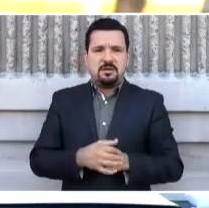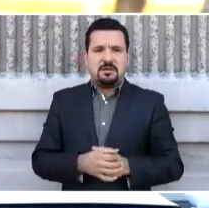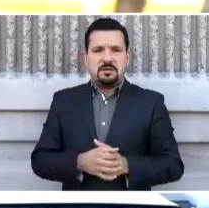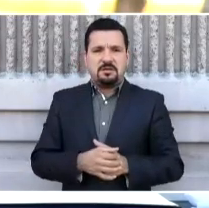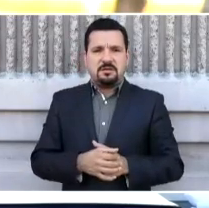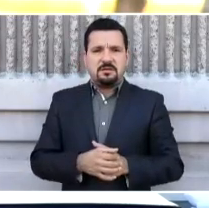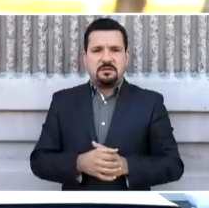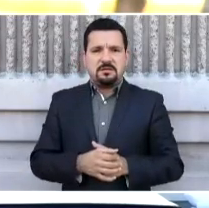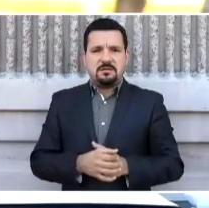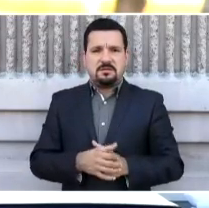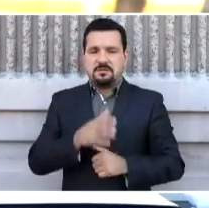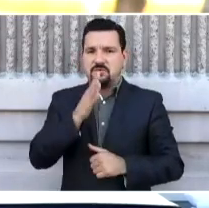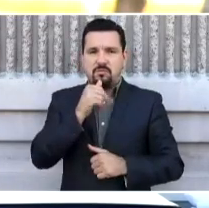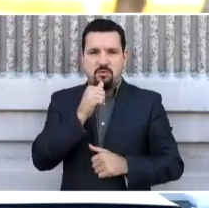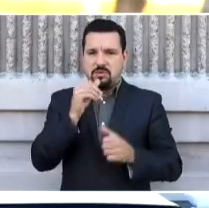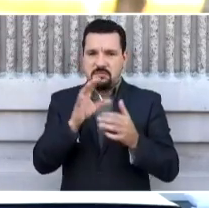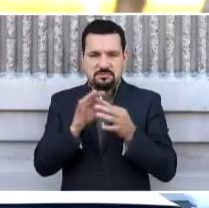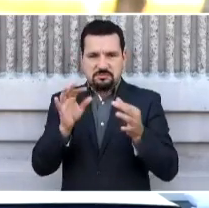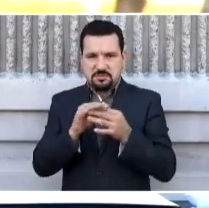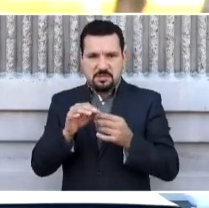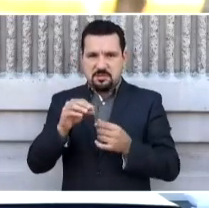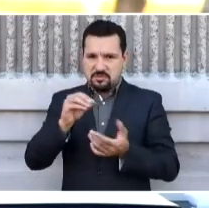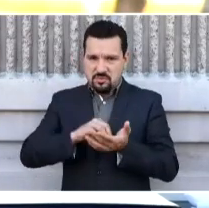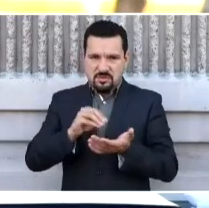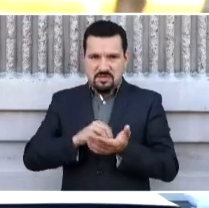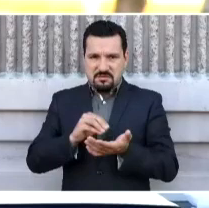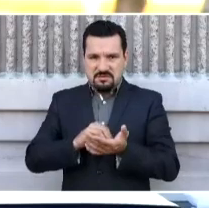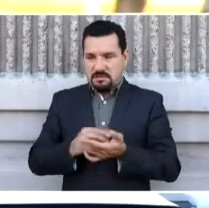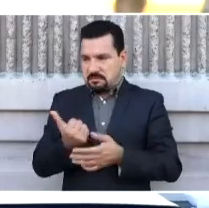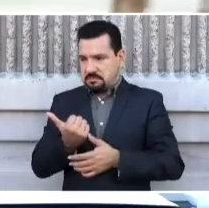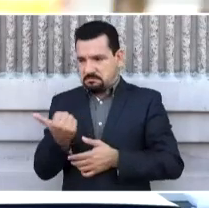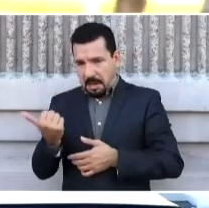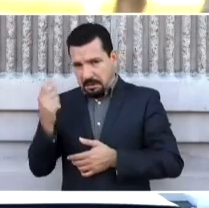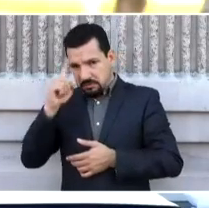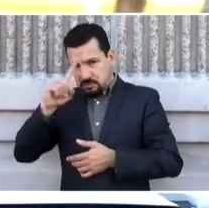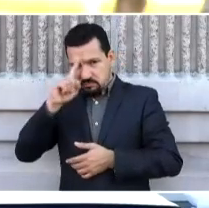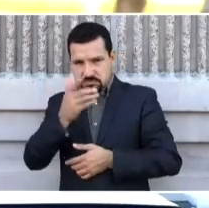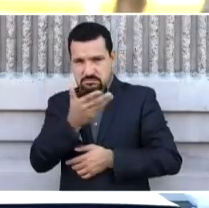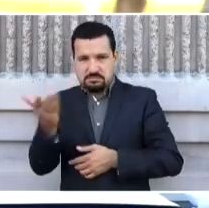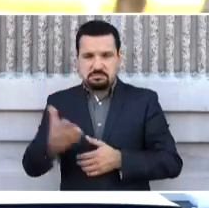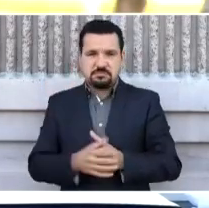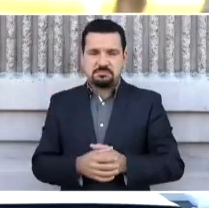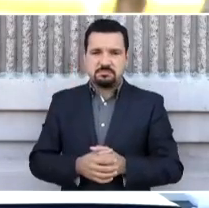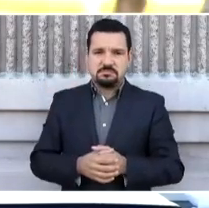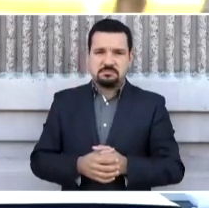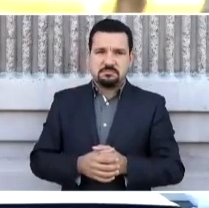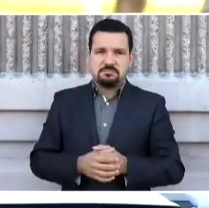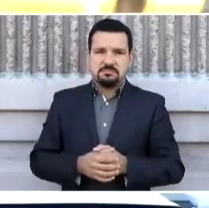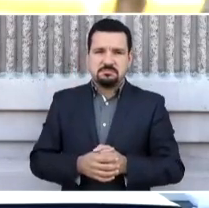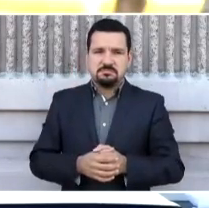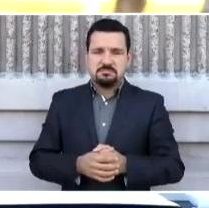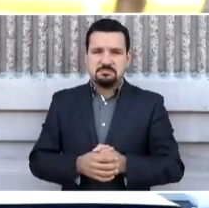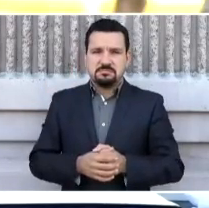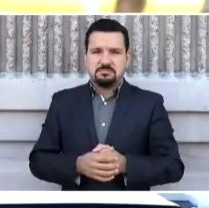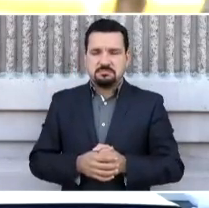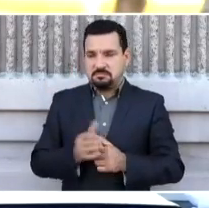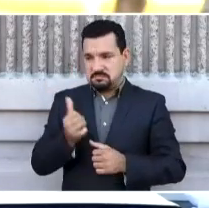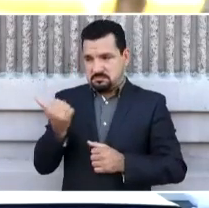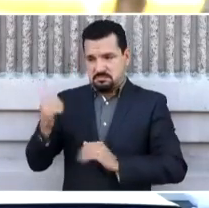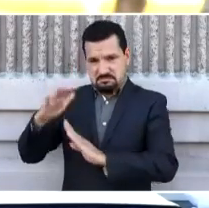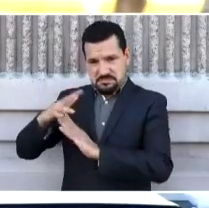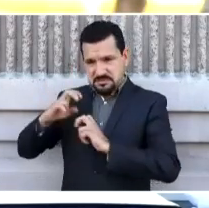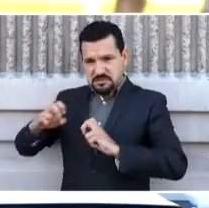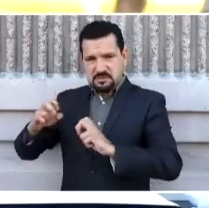por lo tanto no existe y está vigente su exhorto y recomendación para, no ha dicho que se